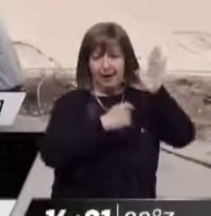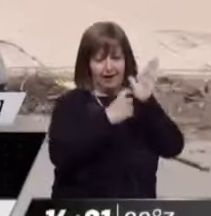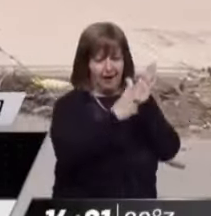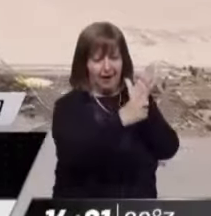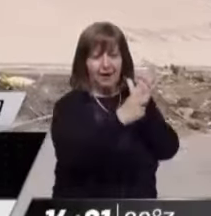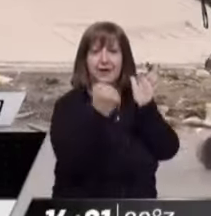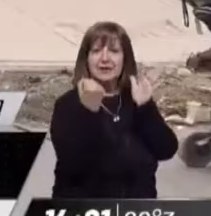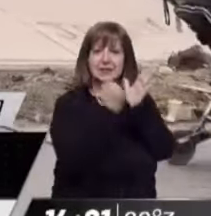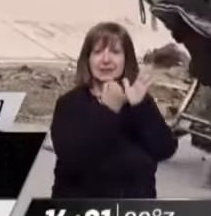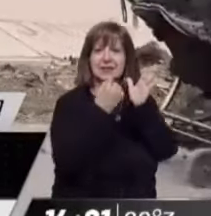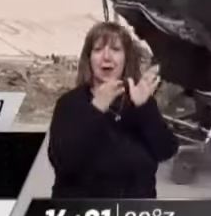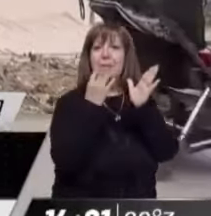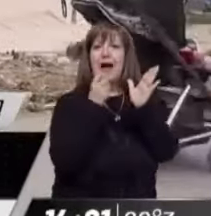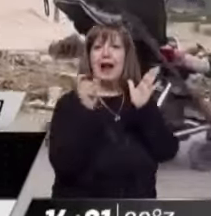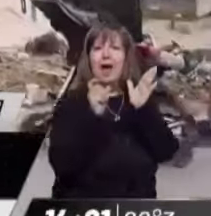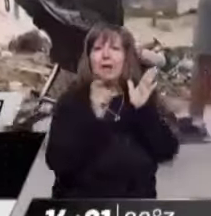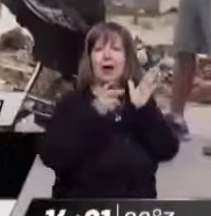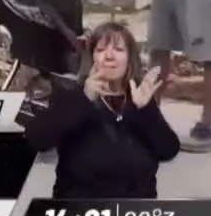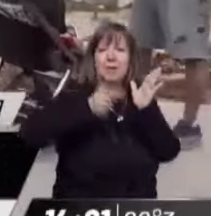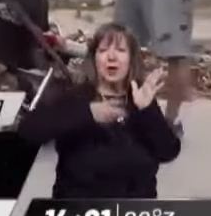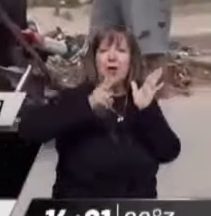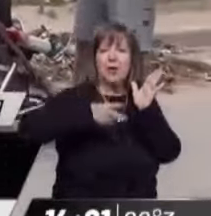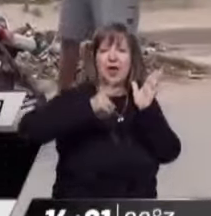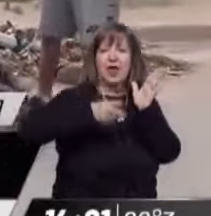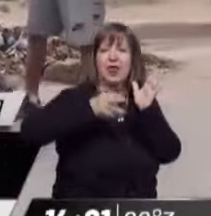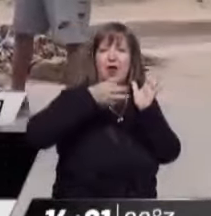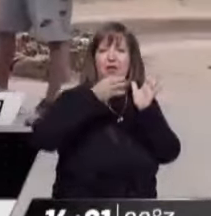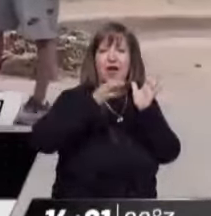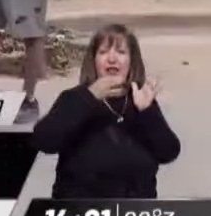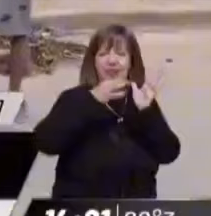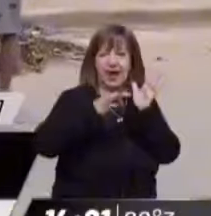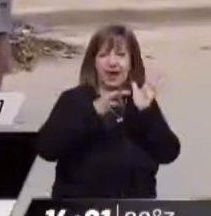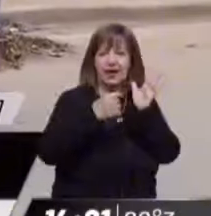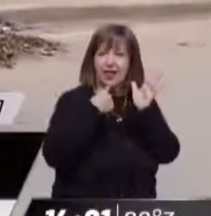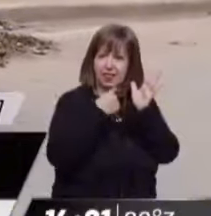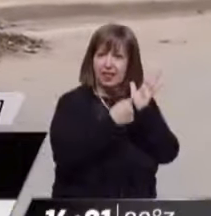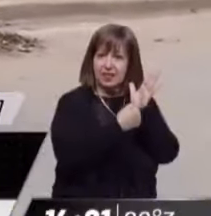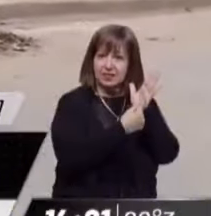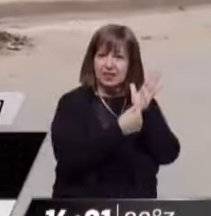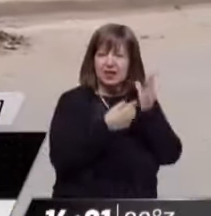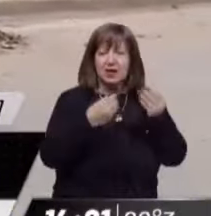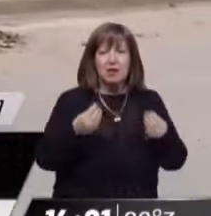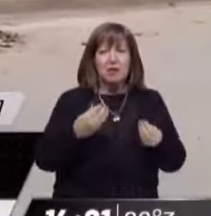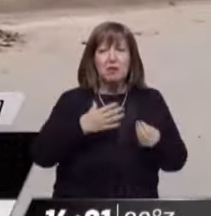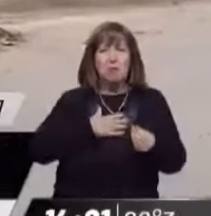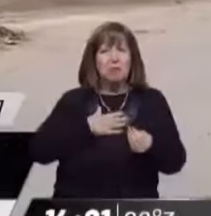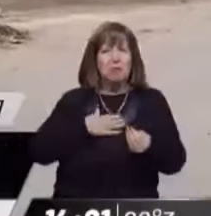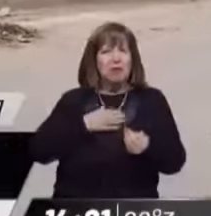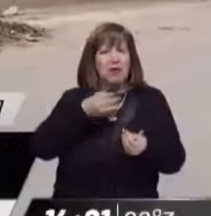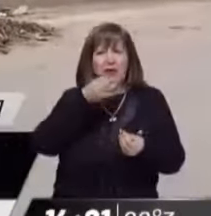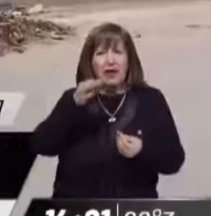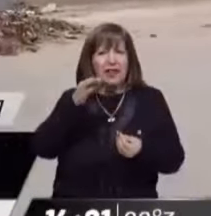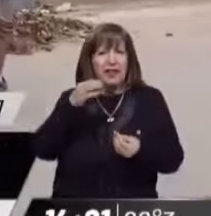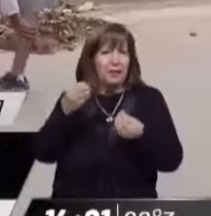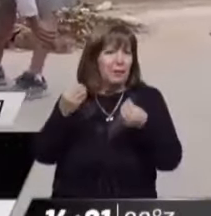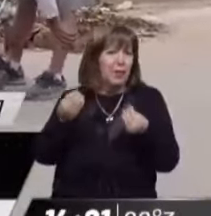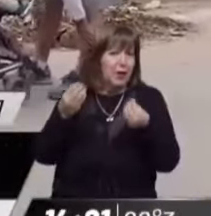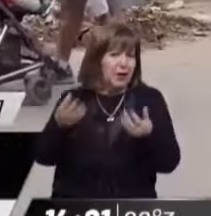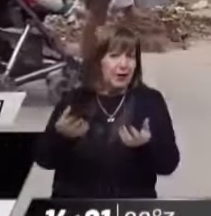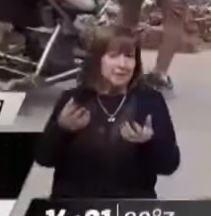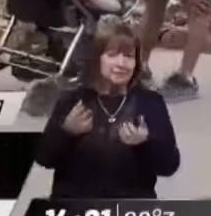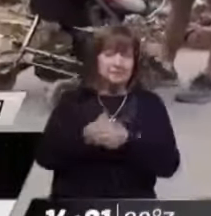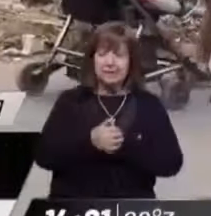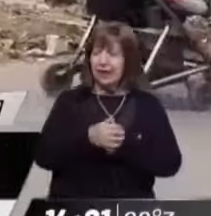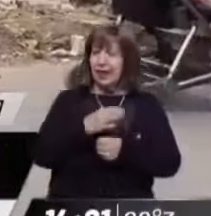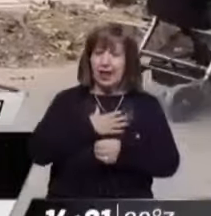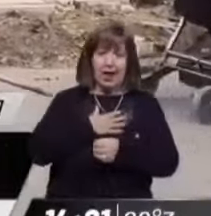caja, también tiene una demarcación que dice prohibida su venta y la verdad que es una lástima que la estén vendiendo, la verdad que. Cabe aclarar que no solo hablamos